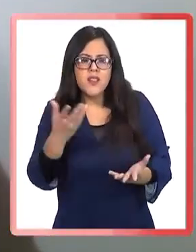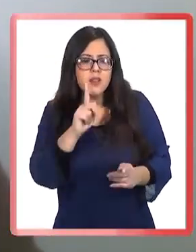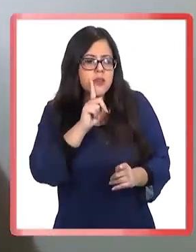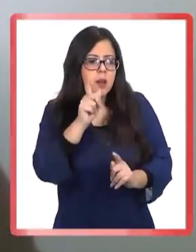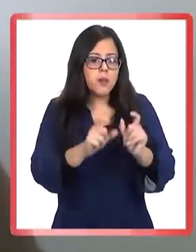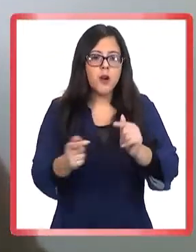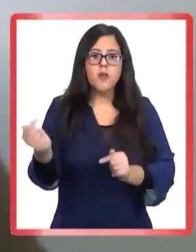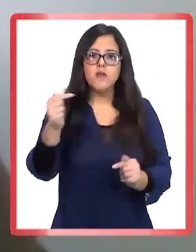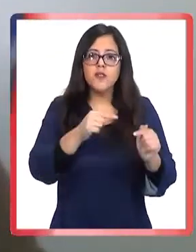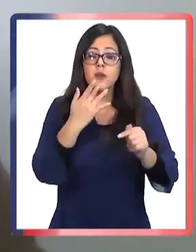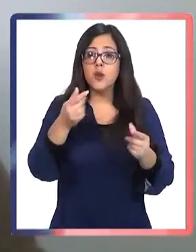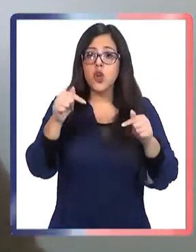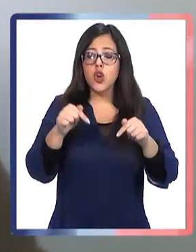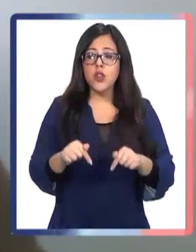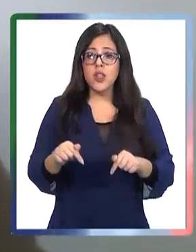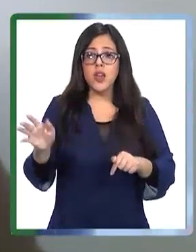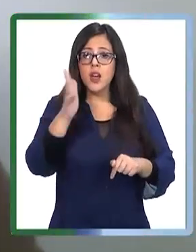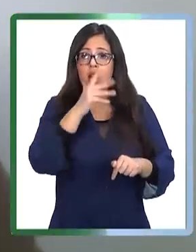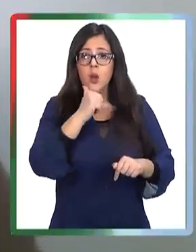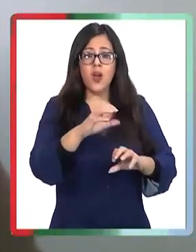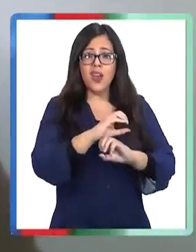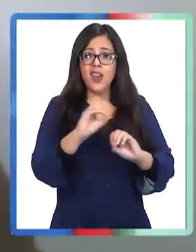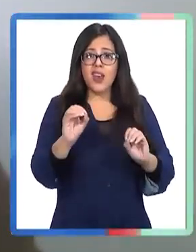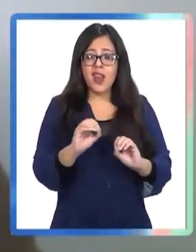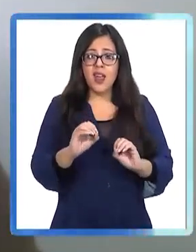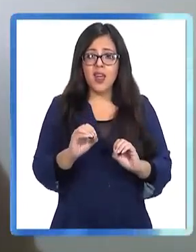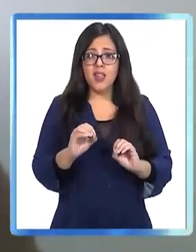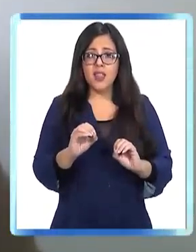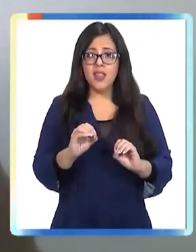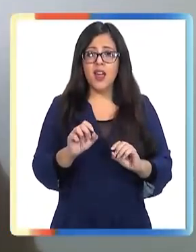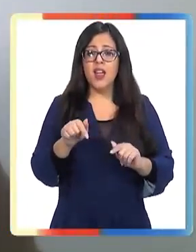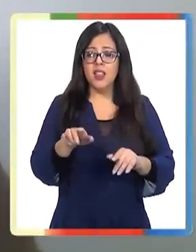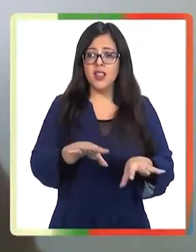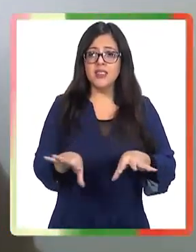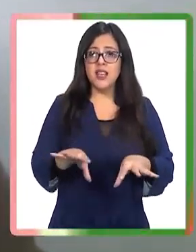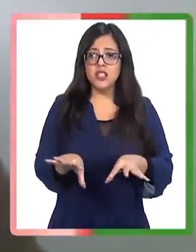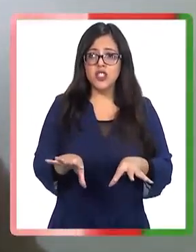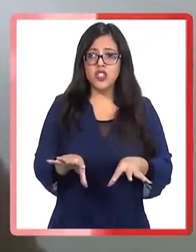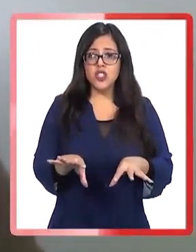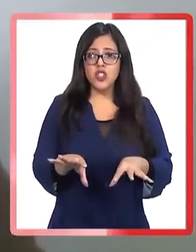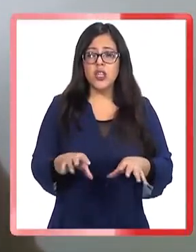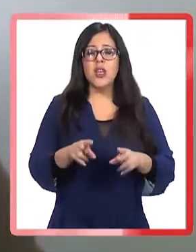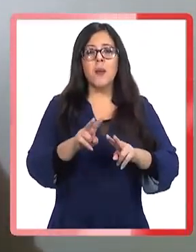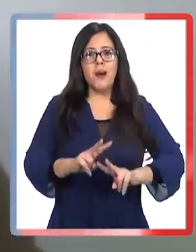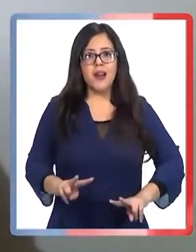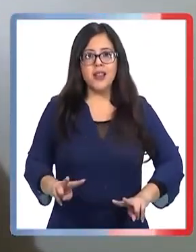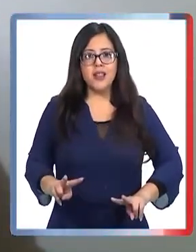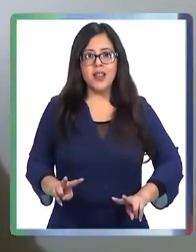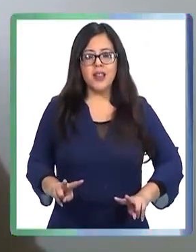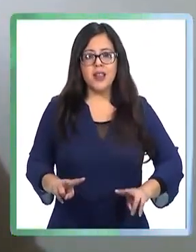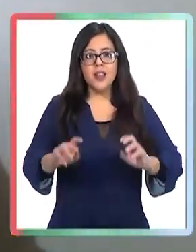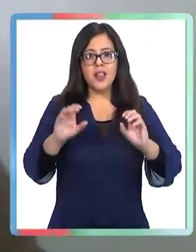los que ingresan, porque hoy día no existe ninguna de esas acciones